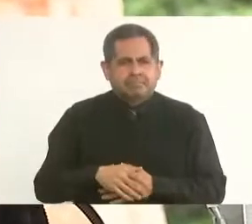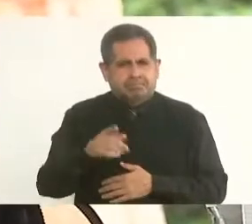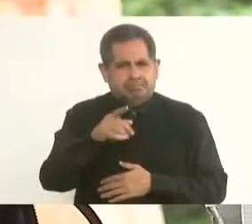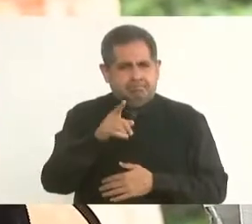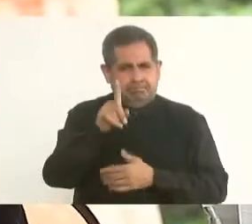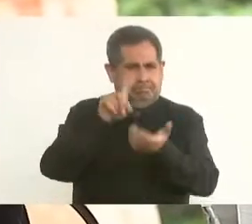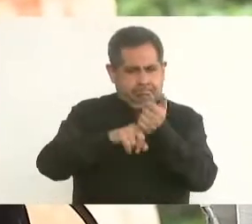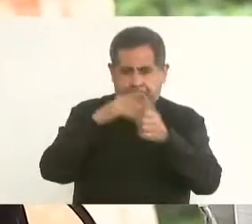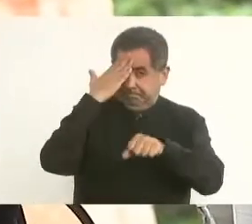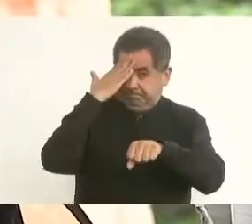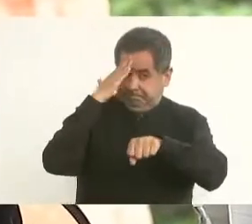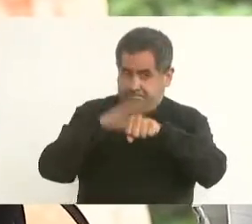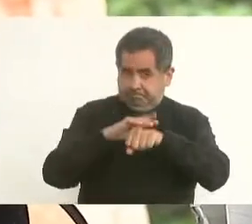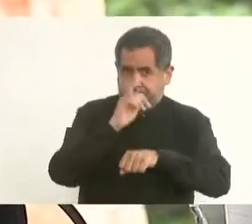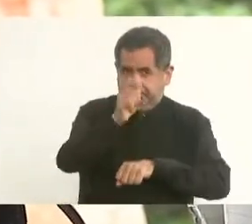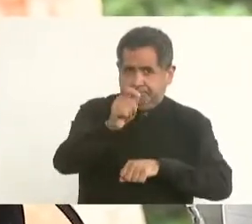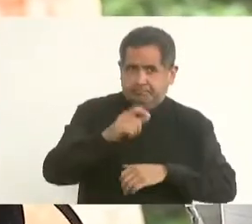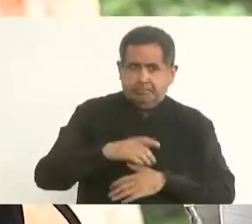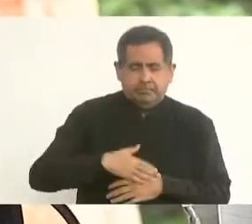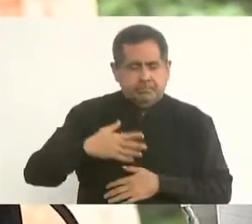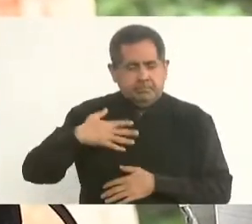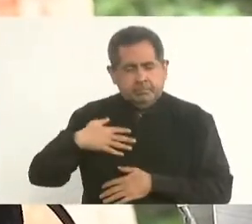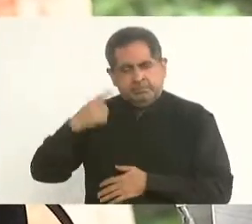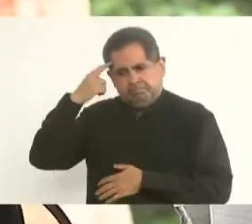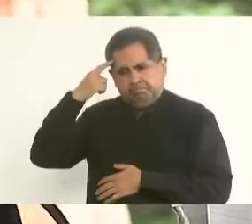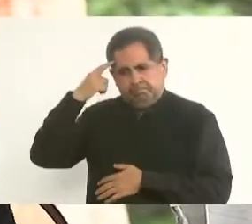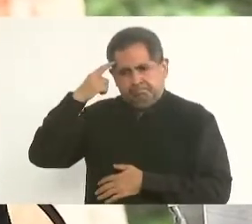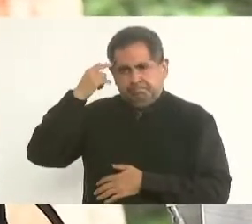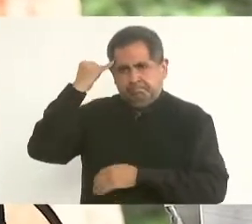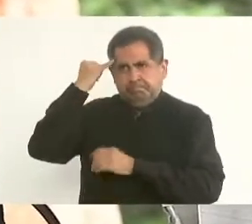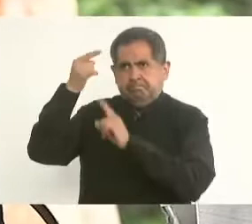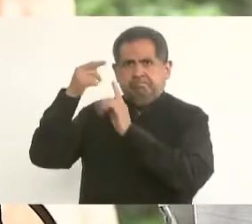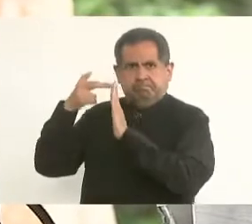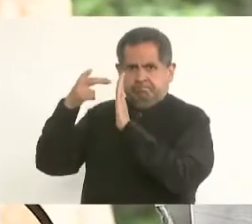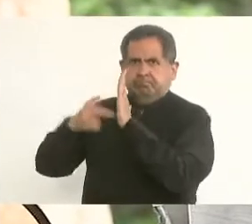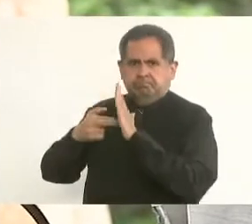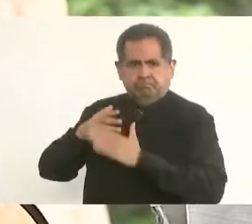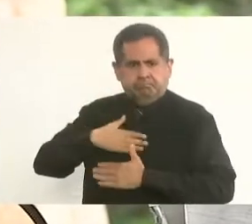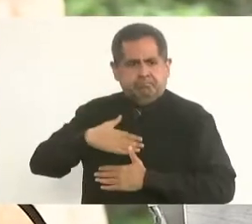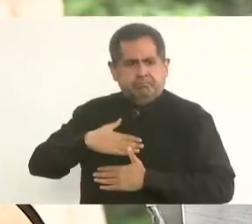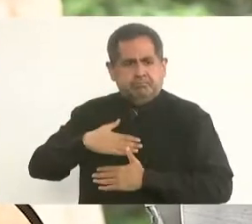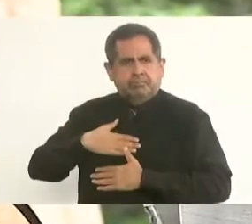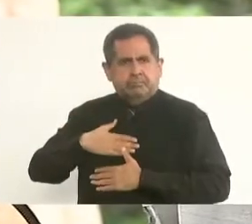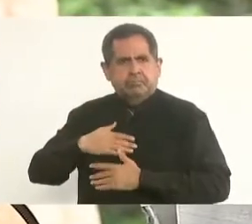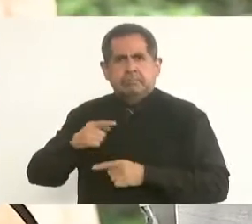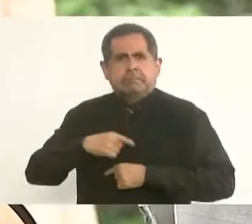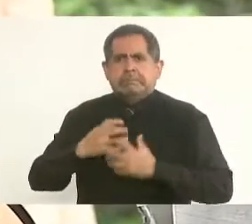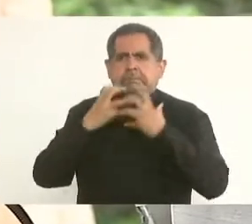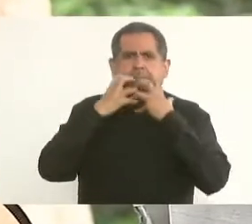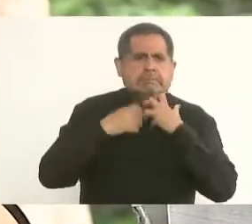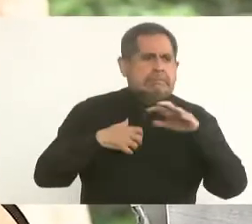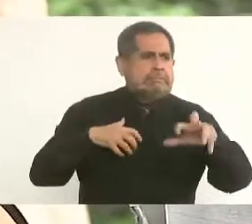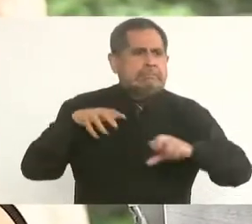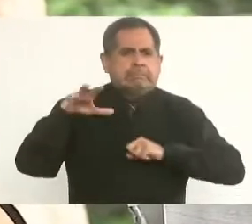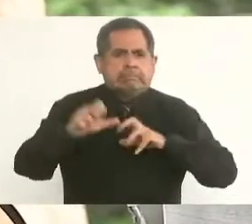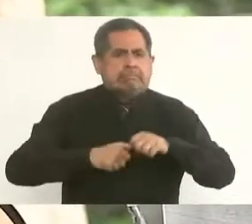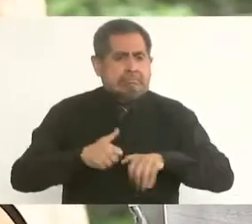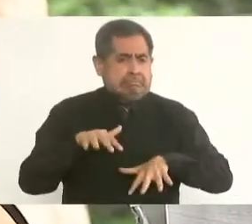idea. Yo tengo principios y tengo ideales. No soy un ambicioso